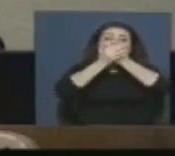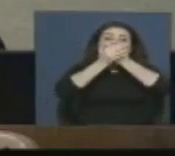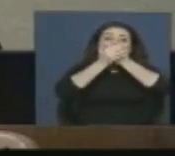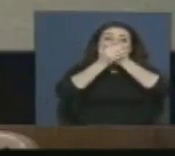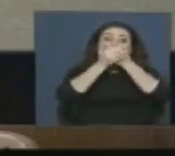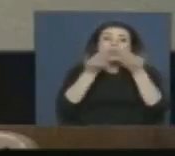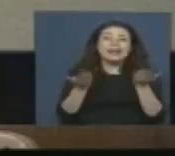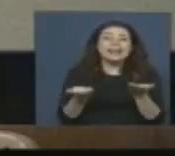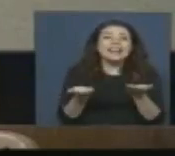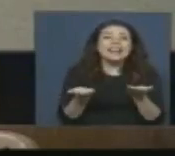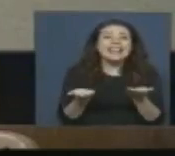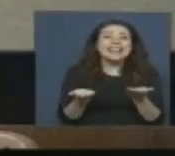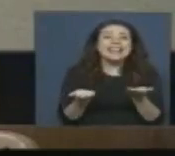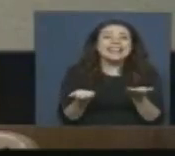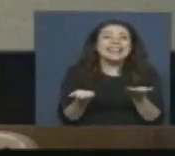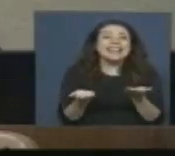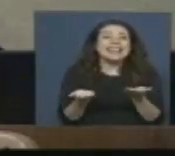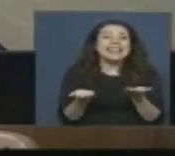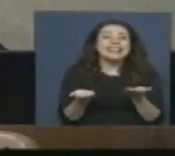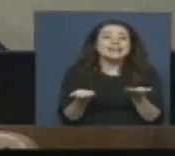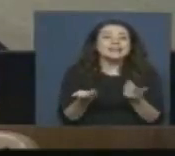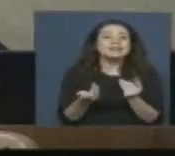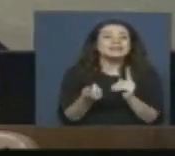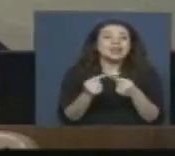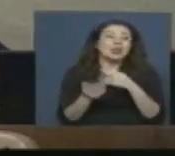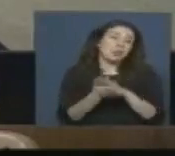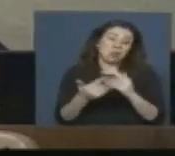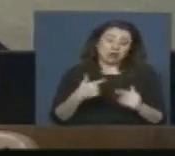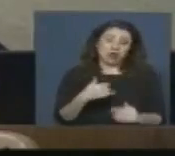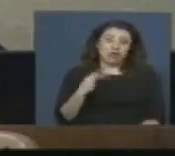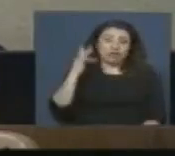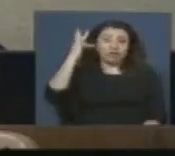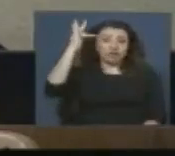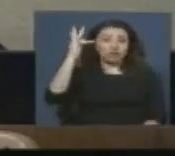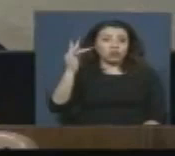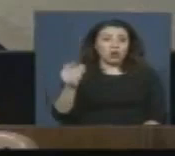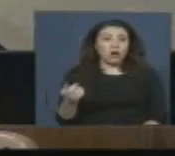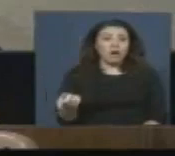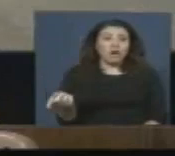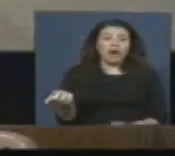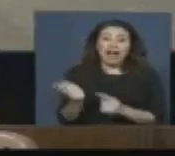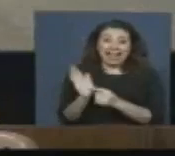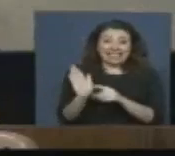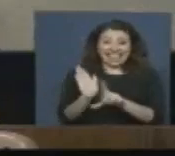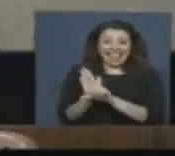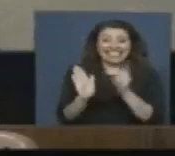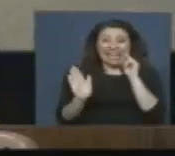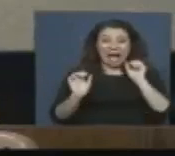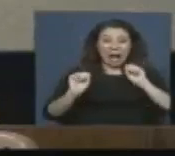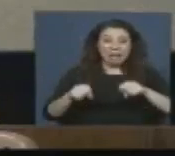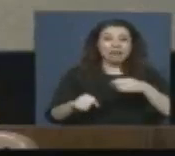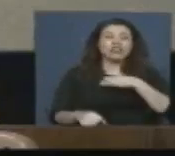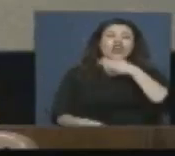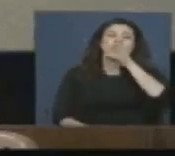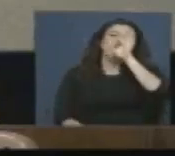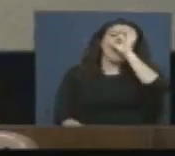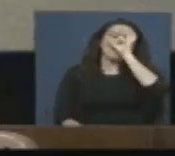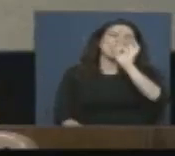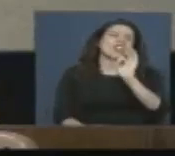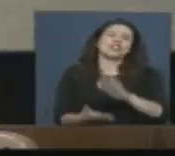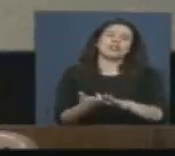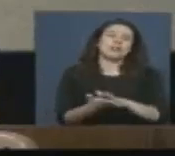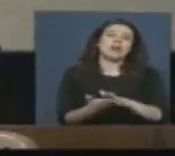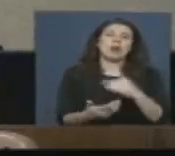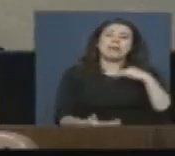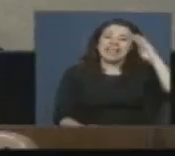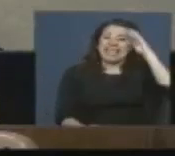que hace es precisamente que si yo el día de mañana vuelvo con esta ley aprobada a decir que Pinochet